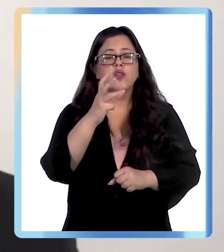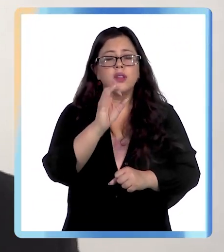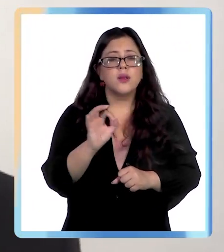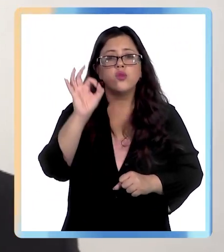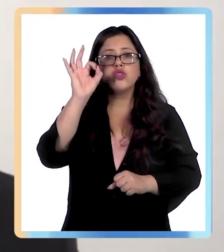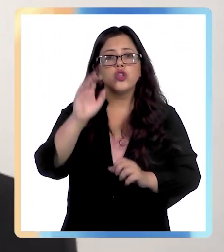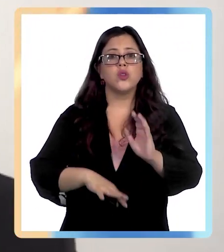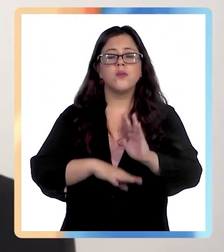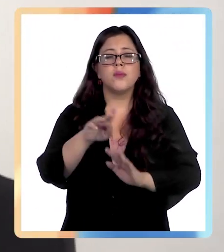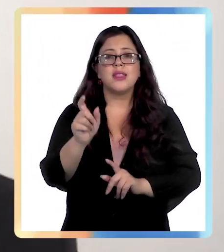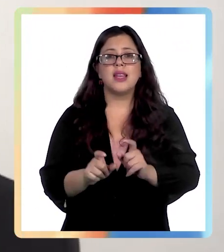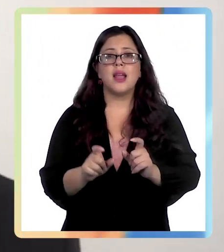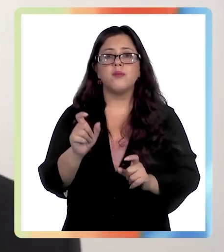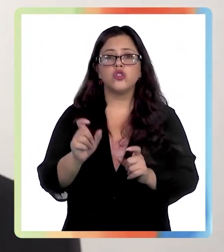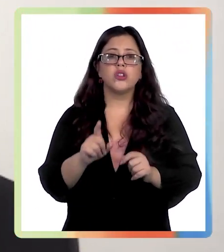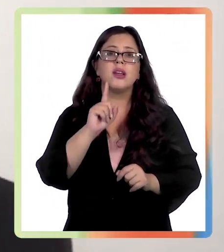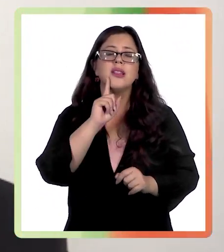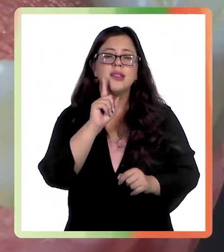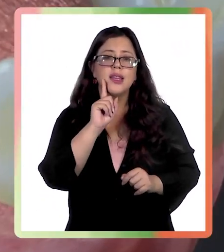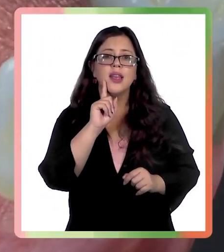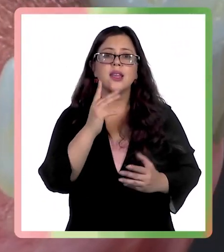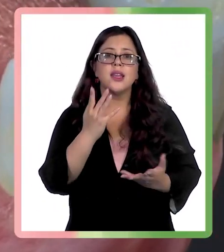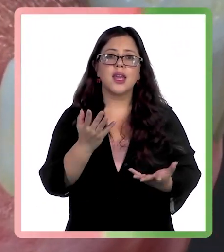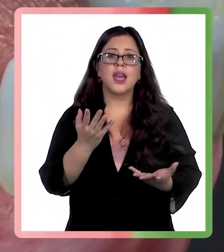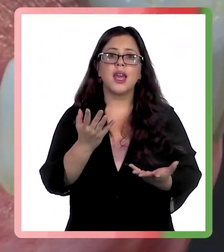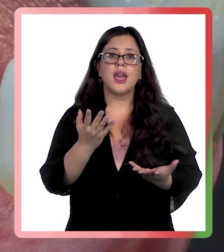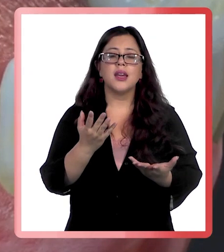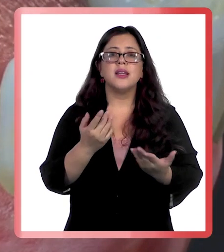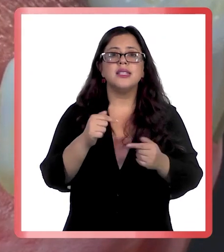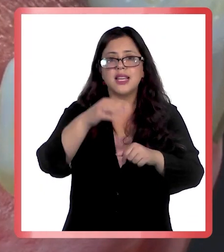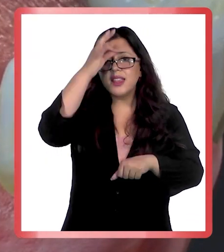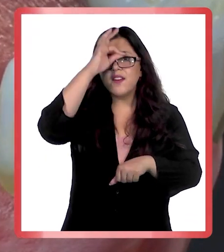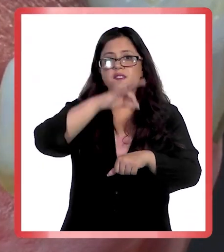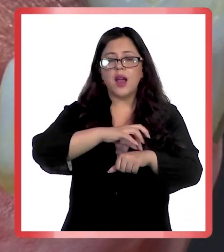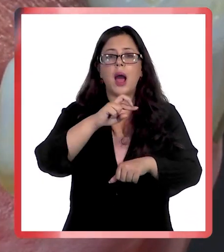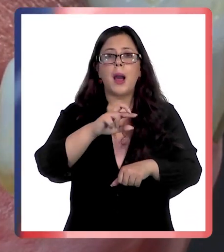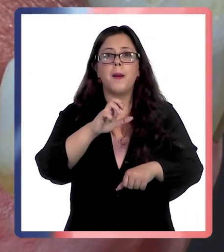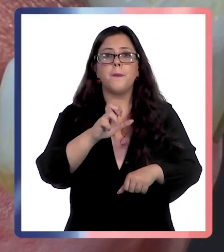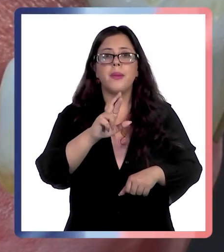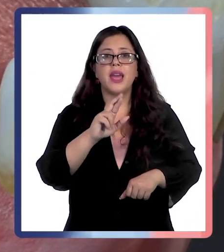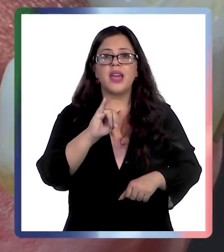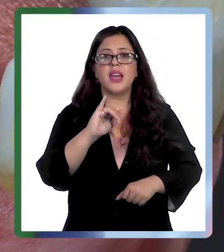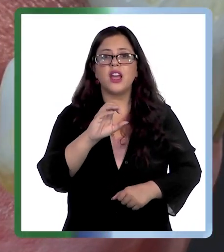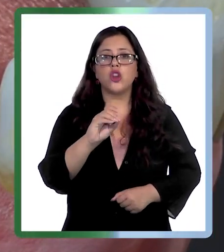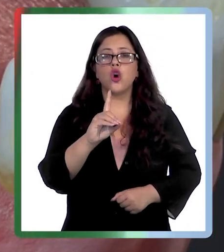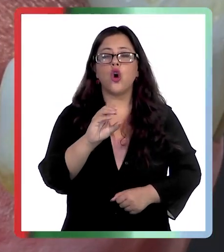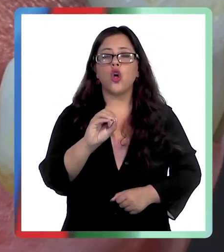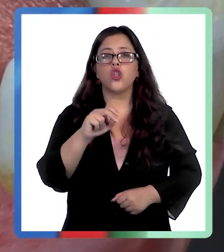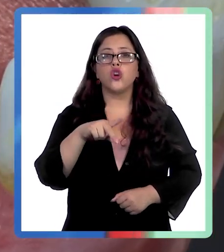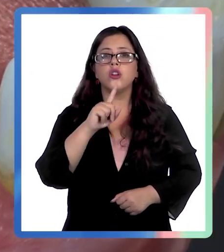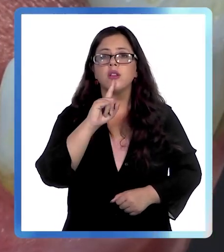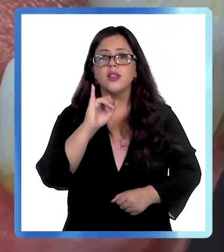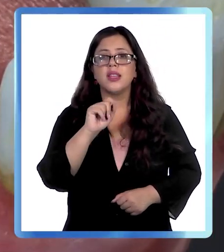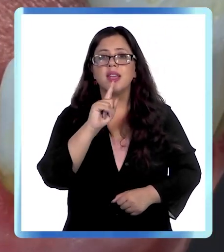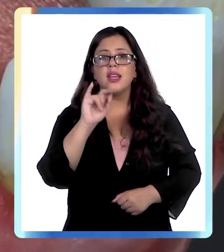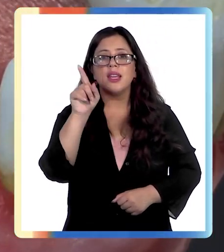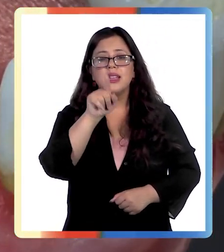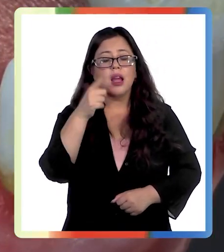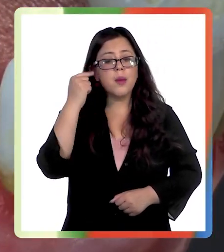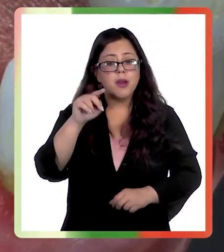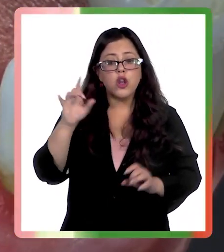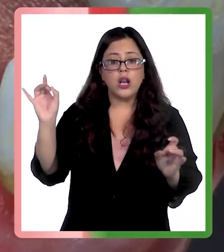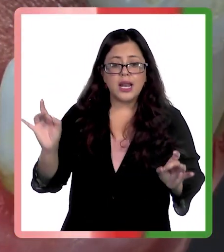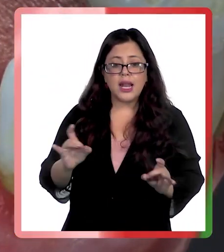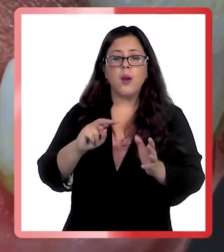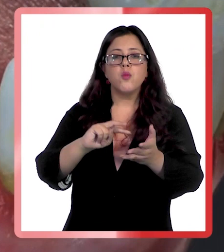por y más de nuestros pacientes tienen algún grado de periodontitis el gran problema de la periodontitis o de